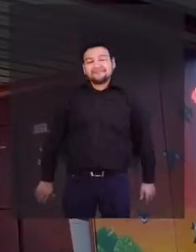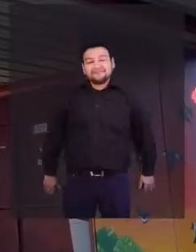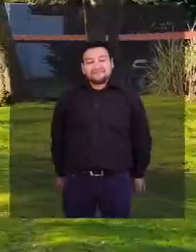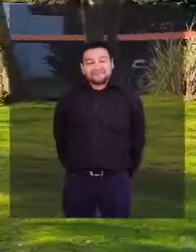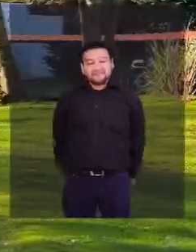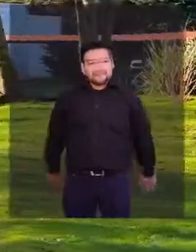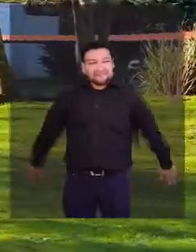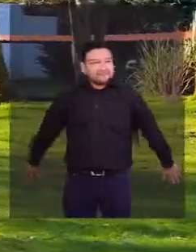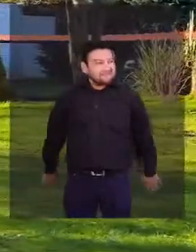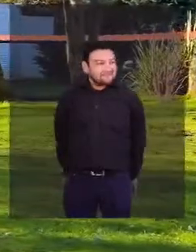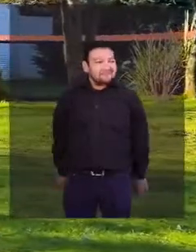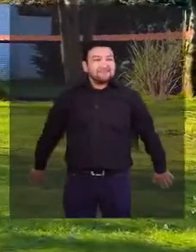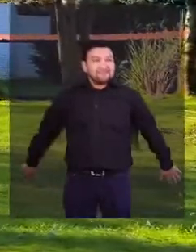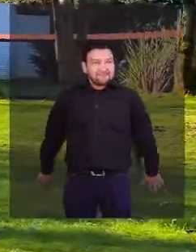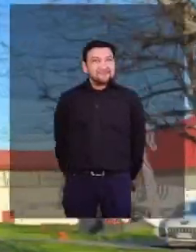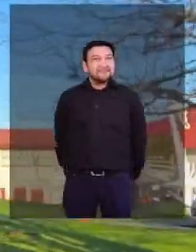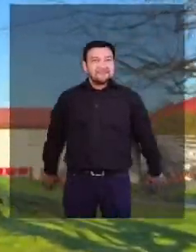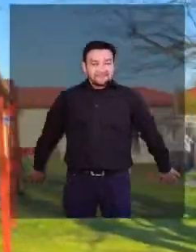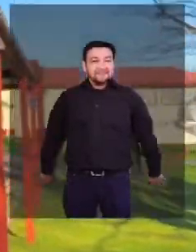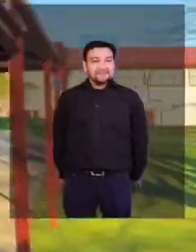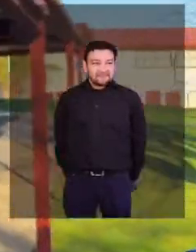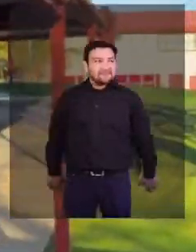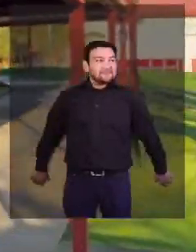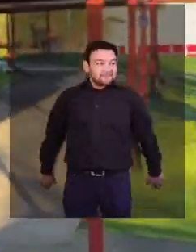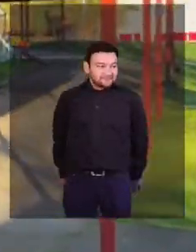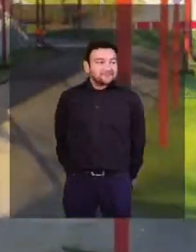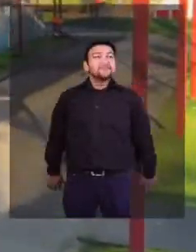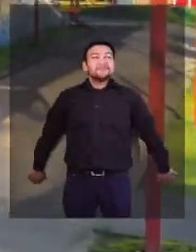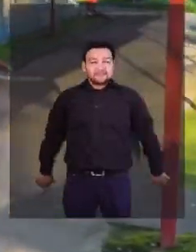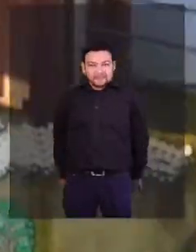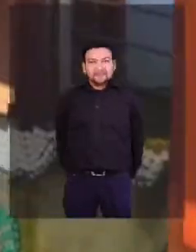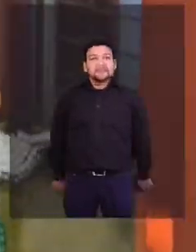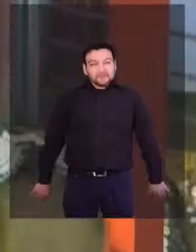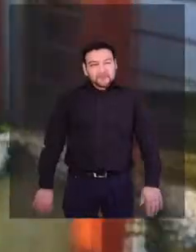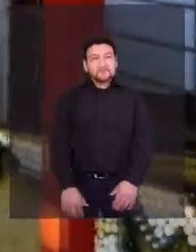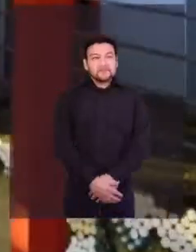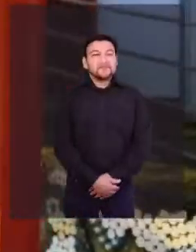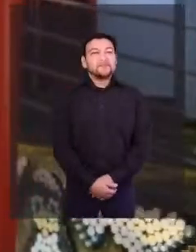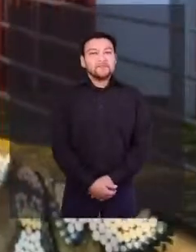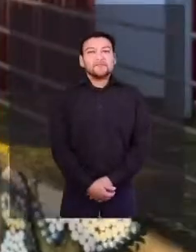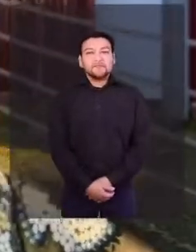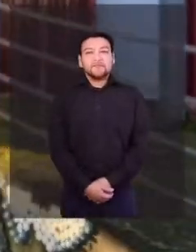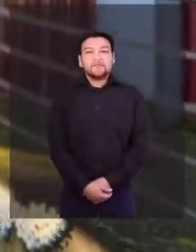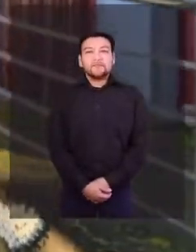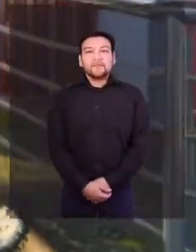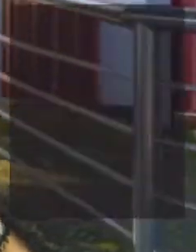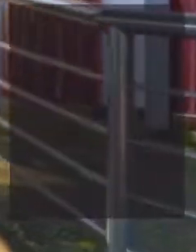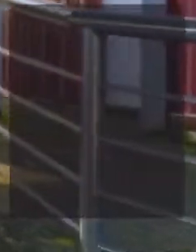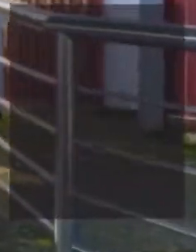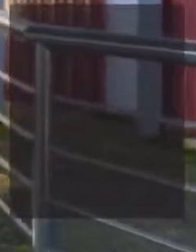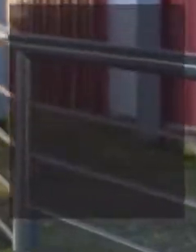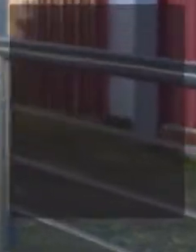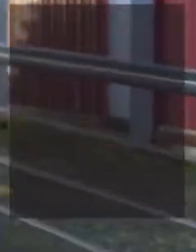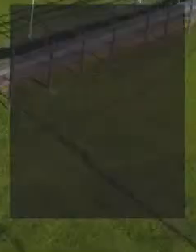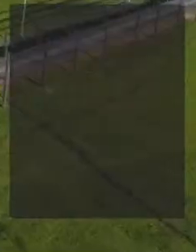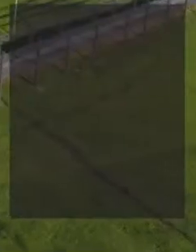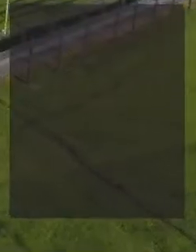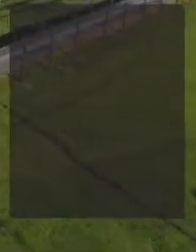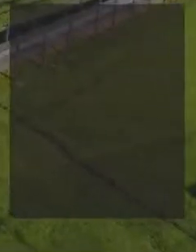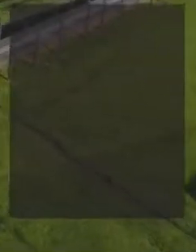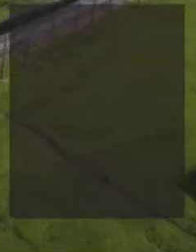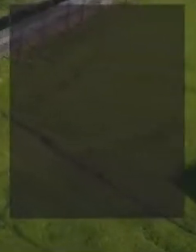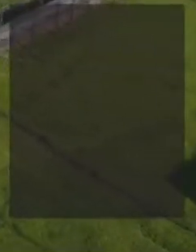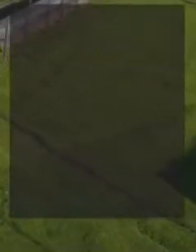talentos. Lideramos en investigación e innovación, estimulando la curiosidad y el espíritu crítico para